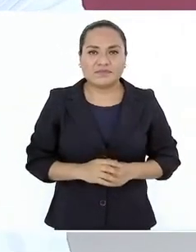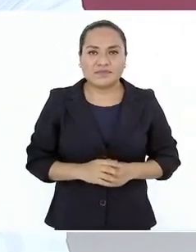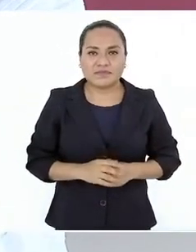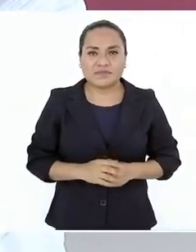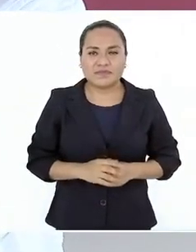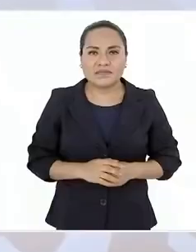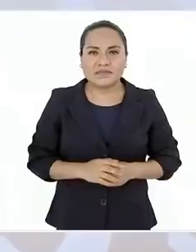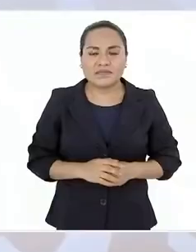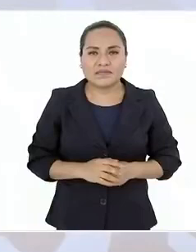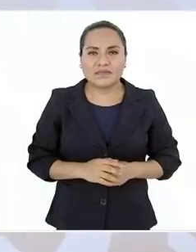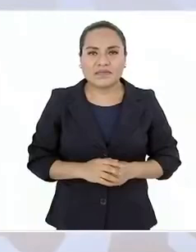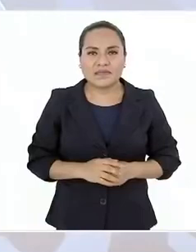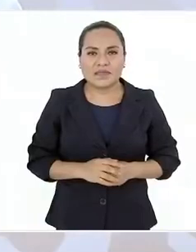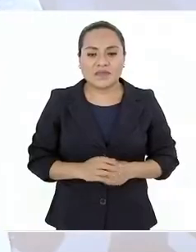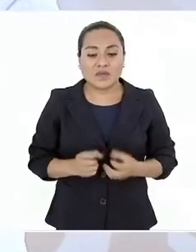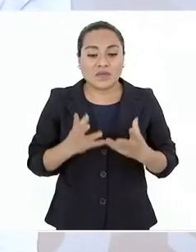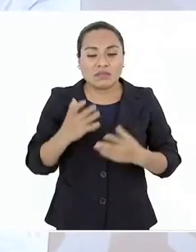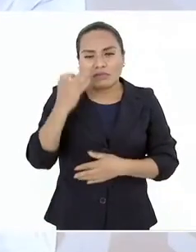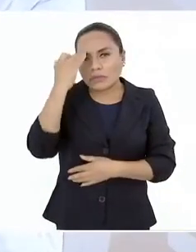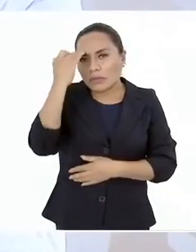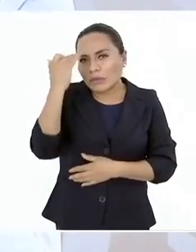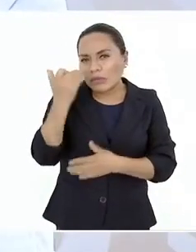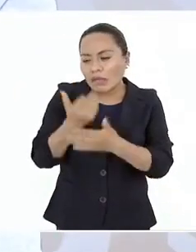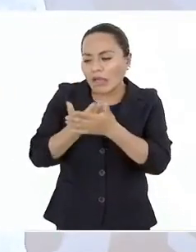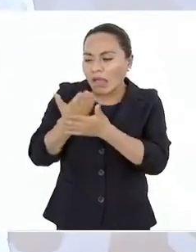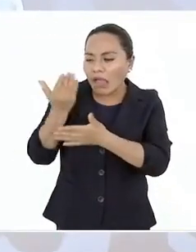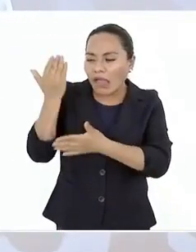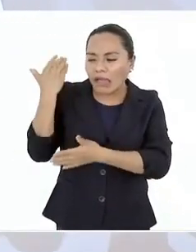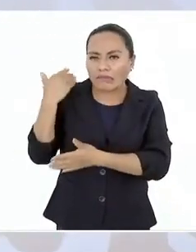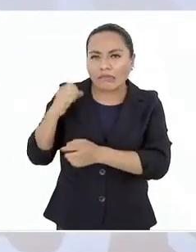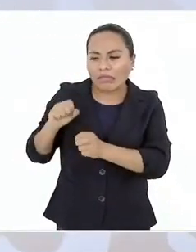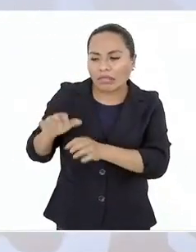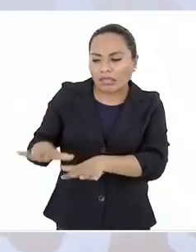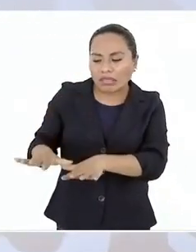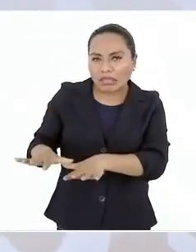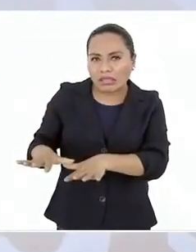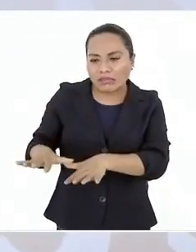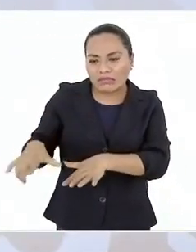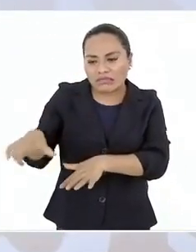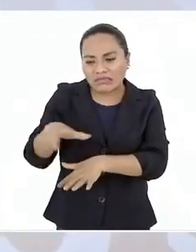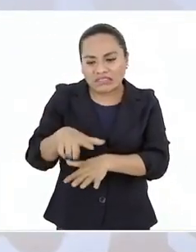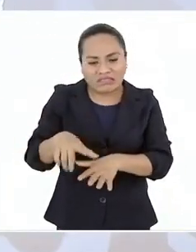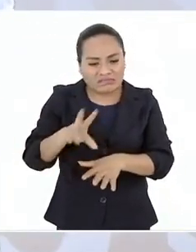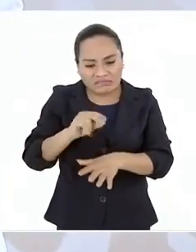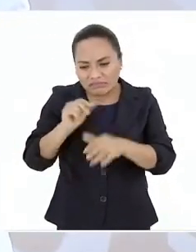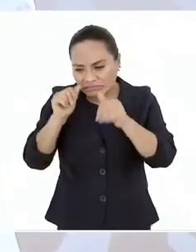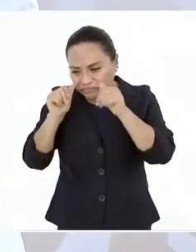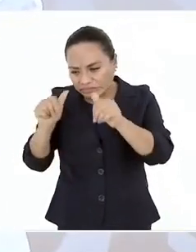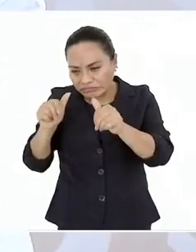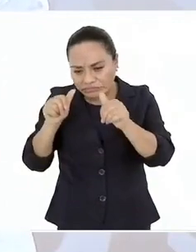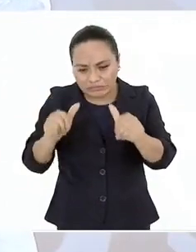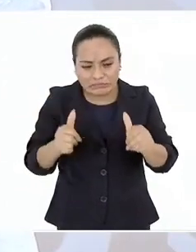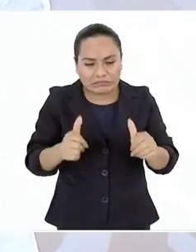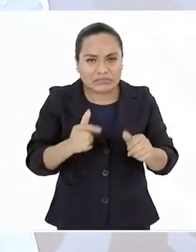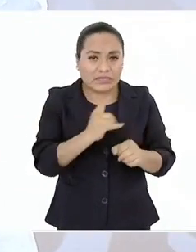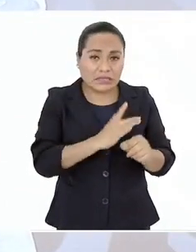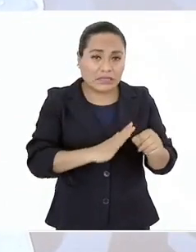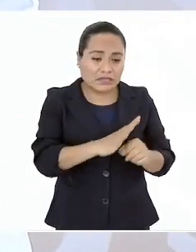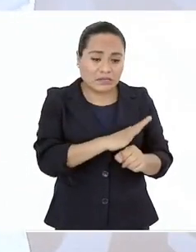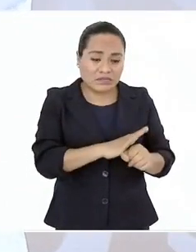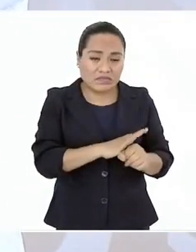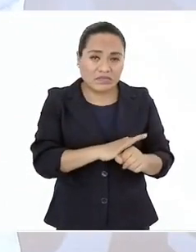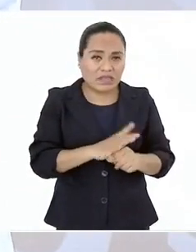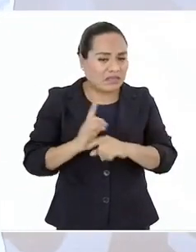piensen cuánto tiempo de abandono, no solo al istmo,